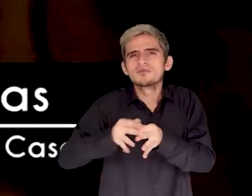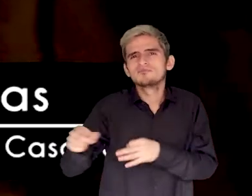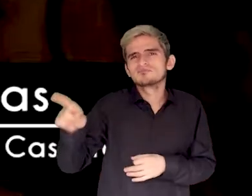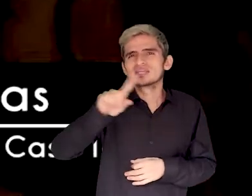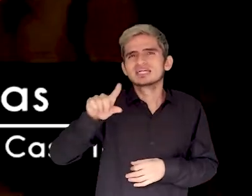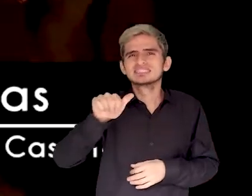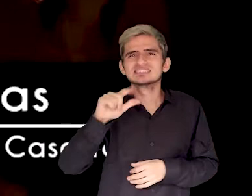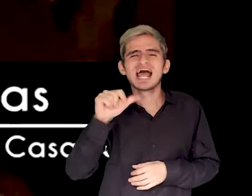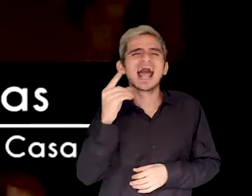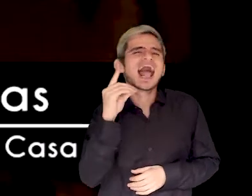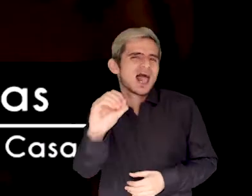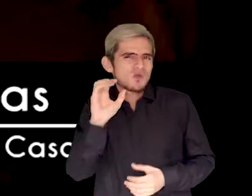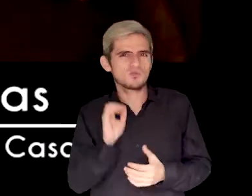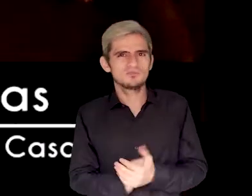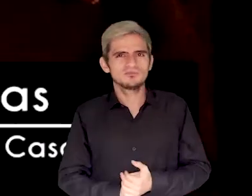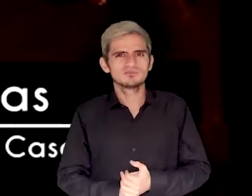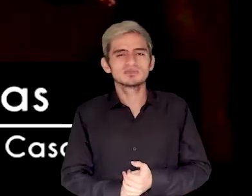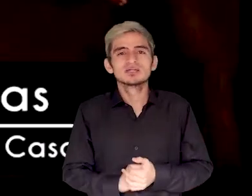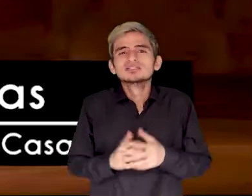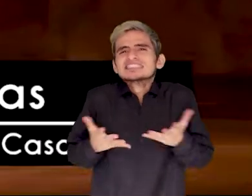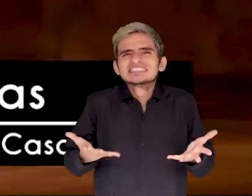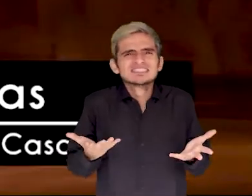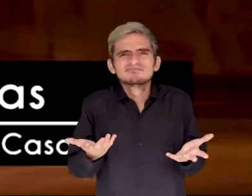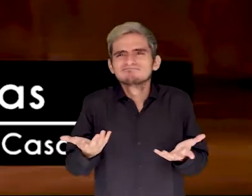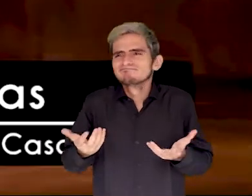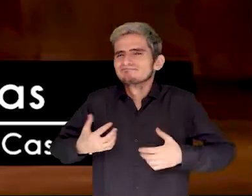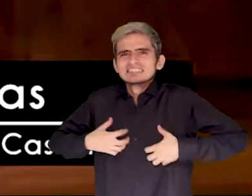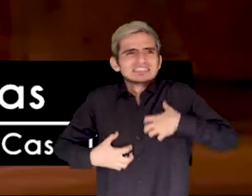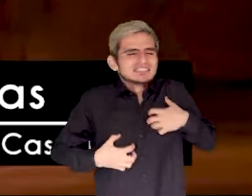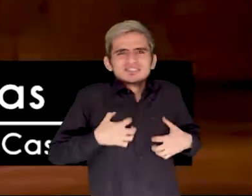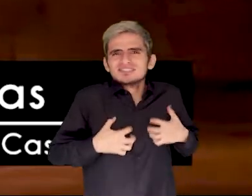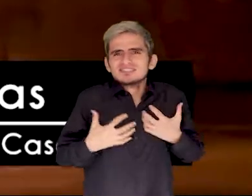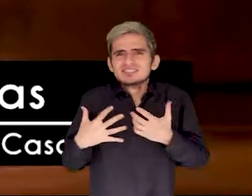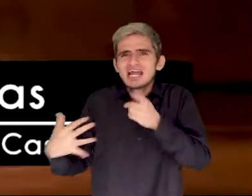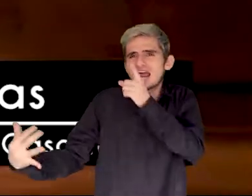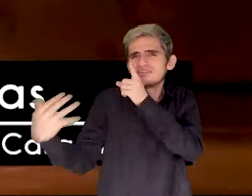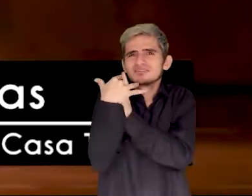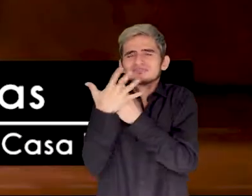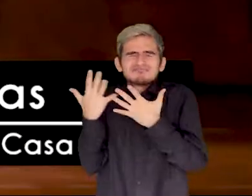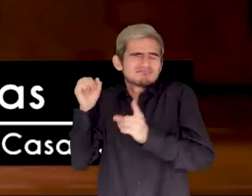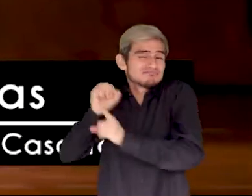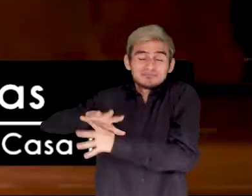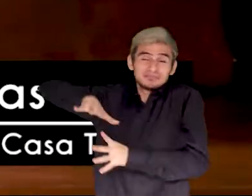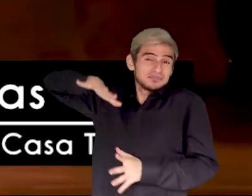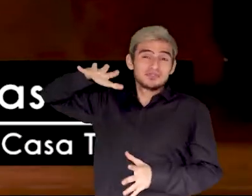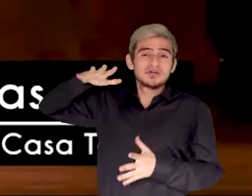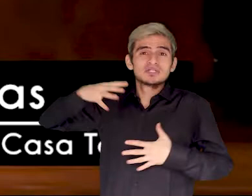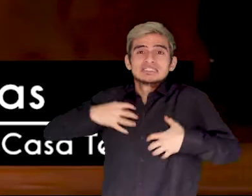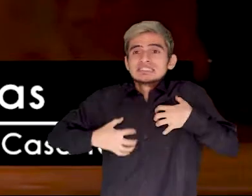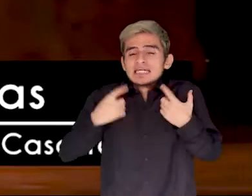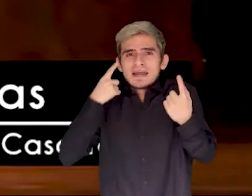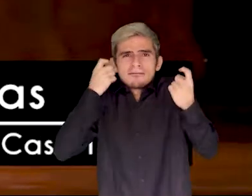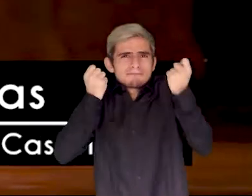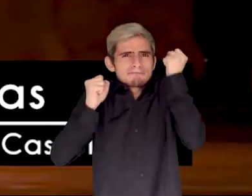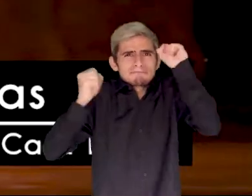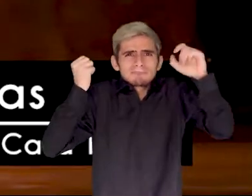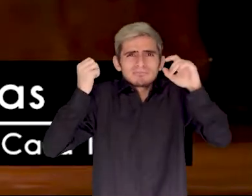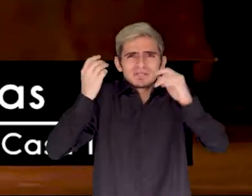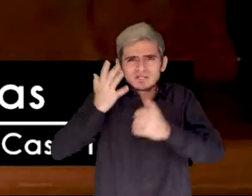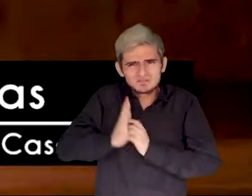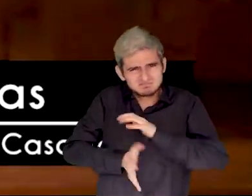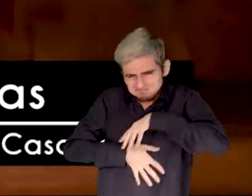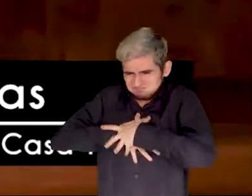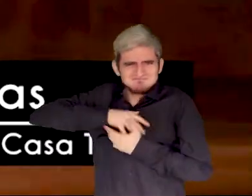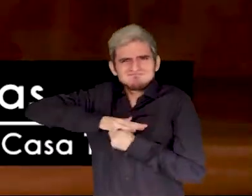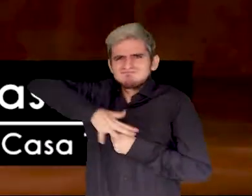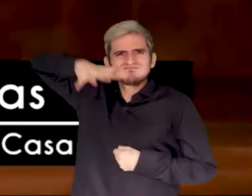crezca gente resentida, pelados que tienen miedo y que tienen mucha rabia porque crecieron en un territorio siempre amenazado. La obra